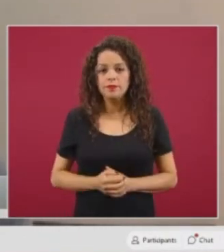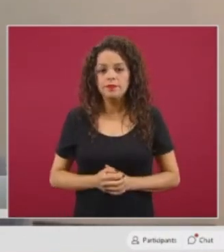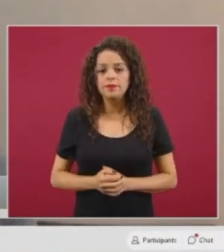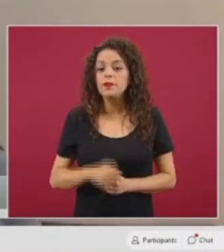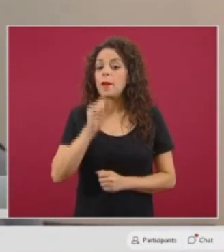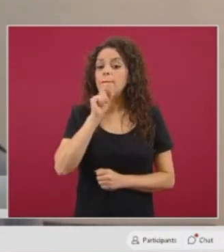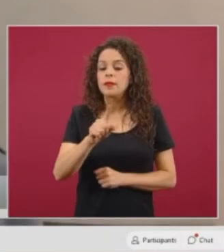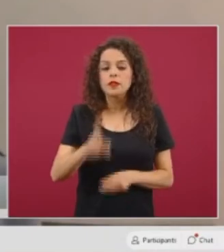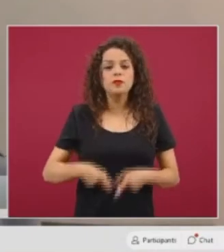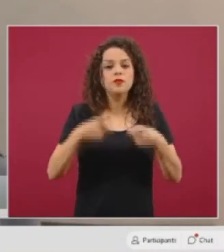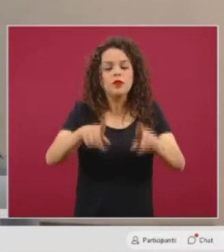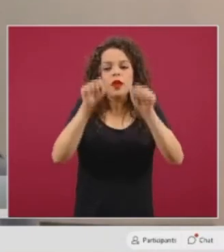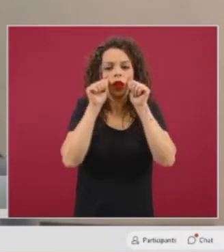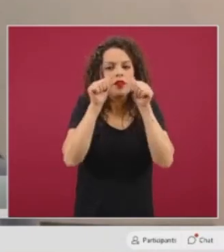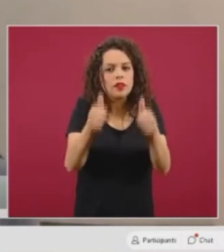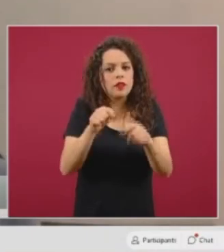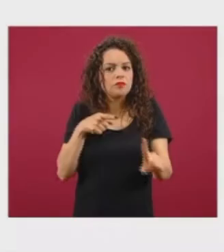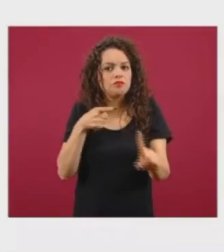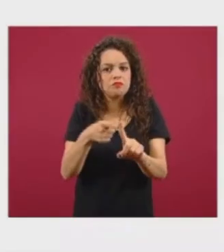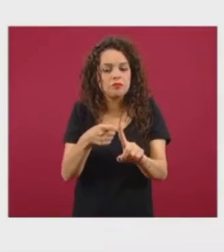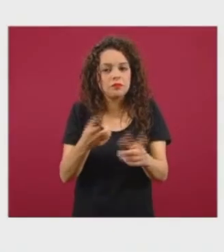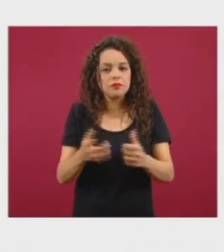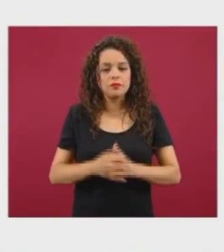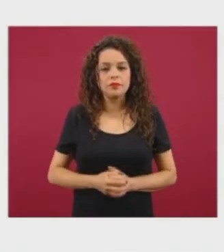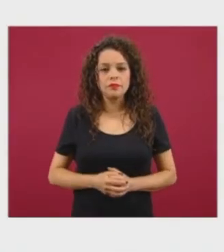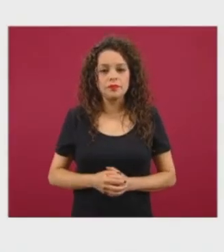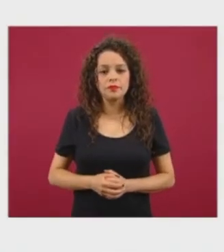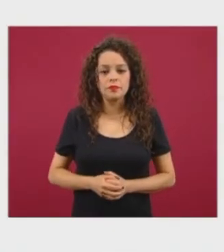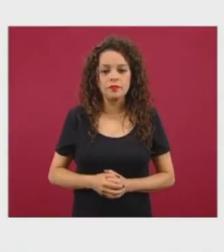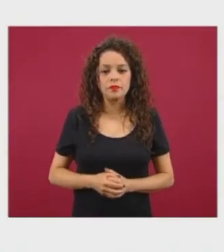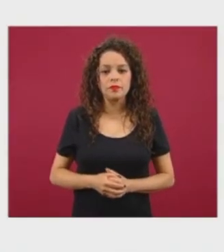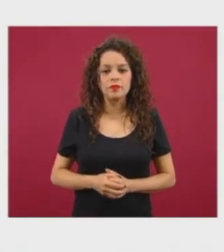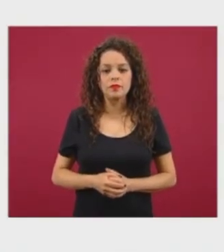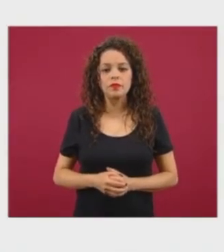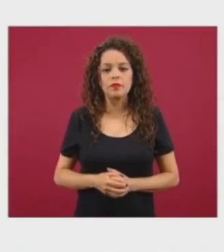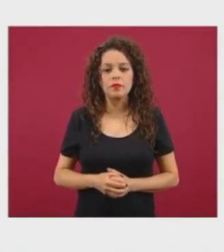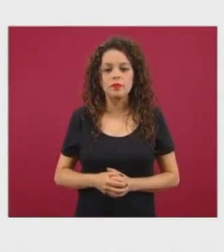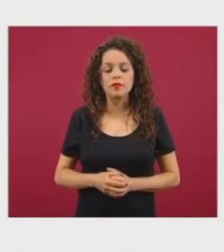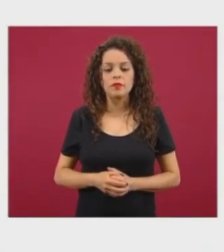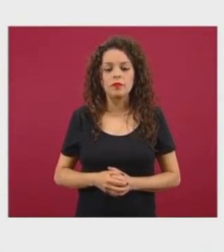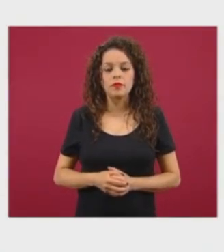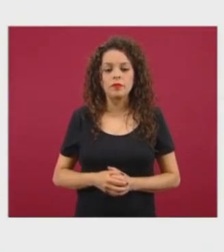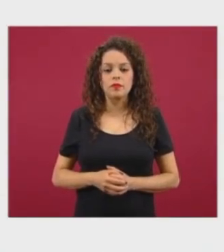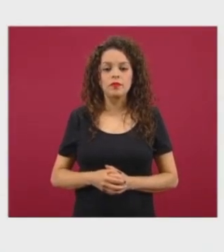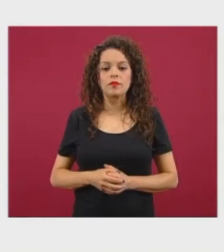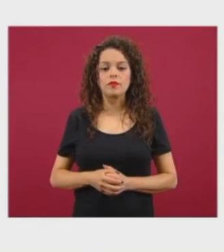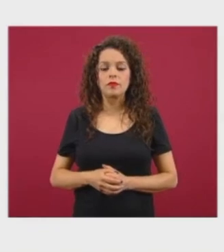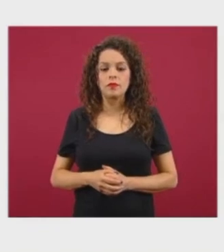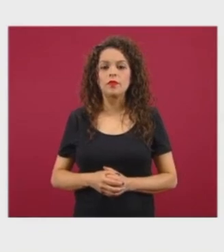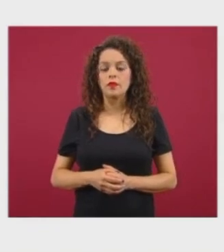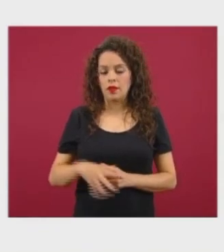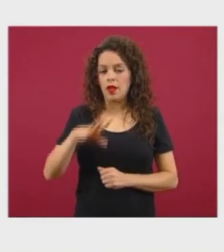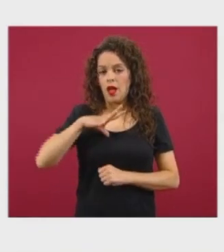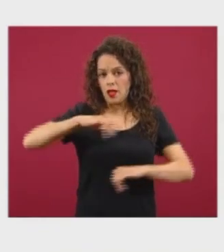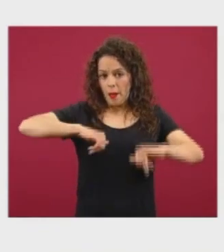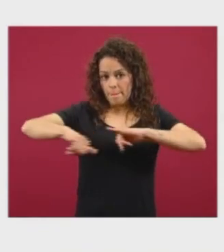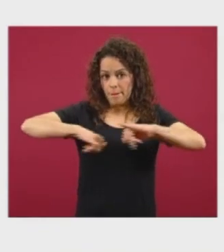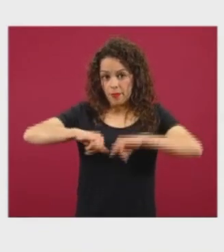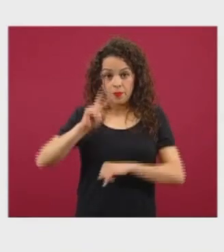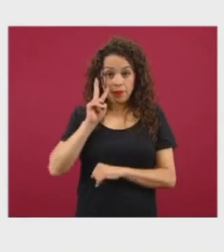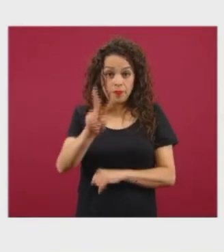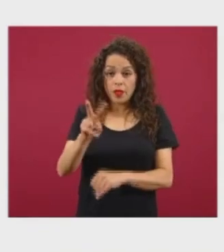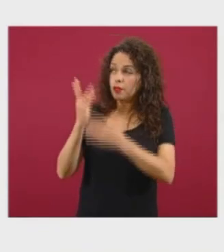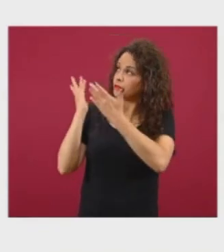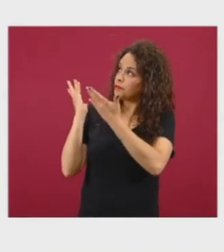atención para casos de violencia a través de servicios que están disponibles en un mapa interactivo en donde